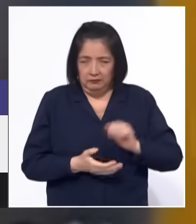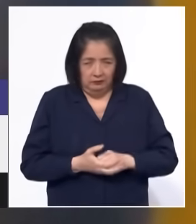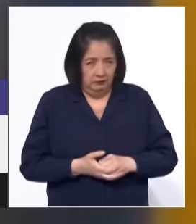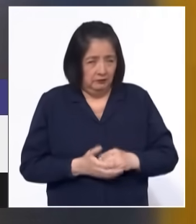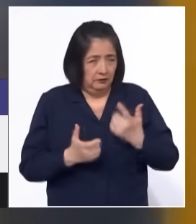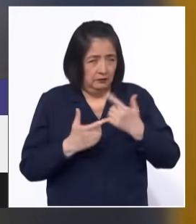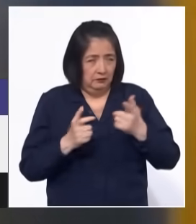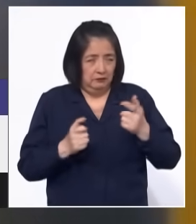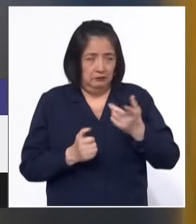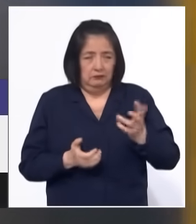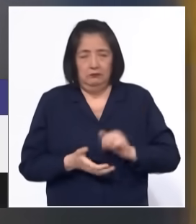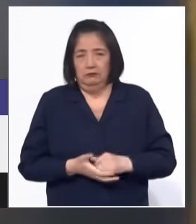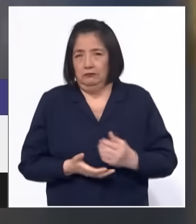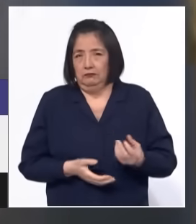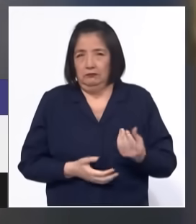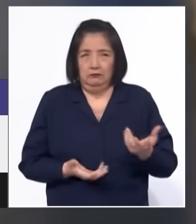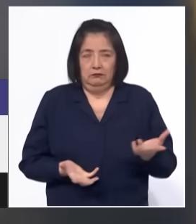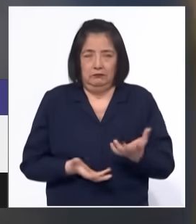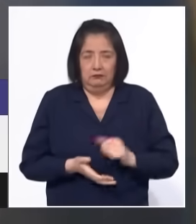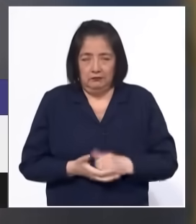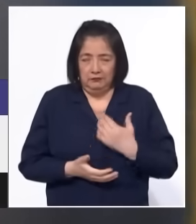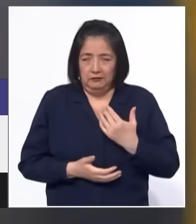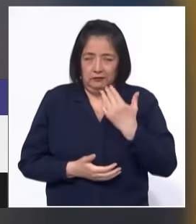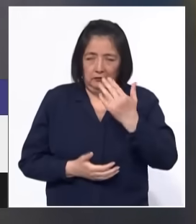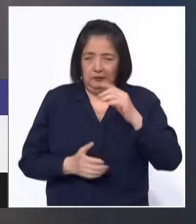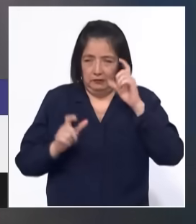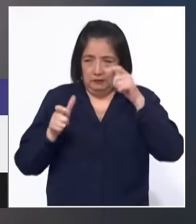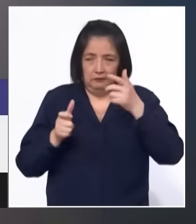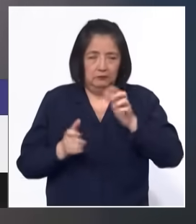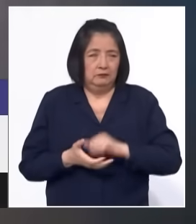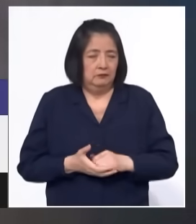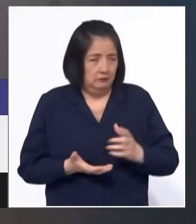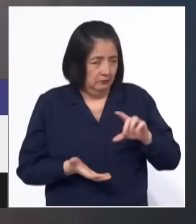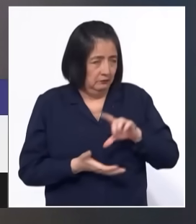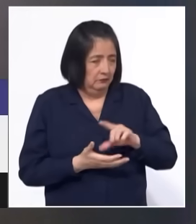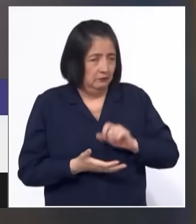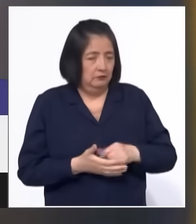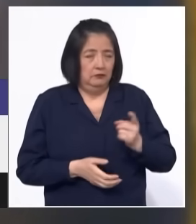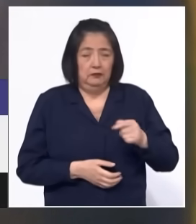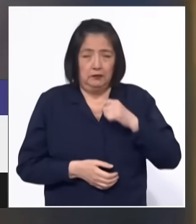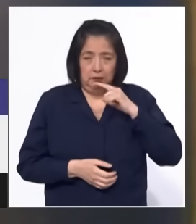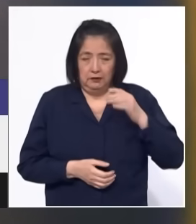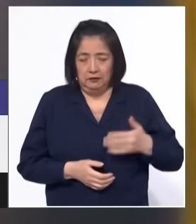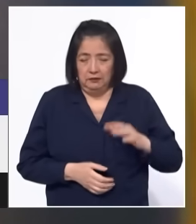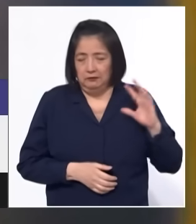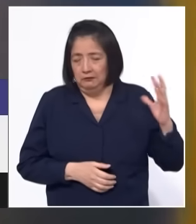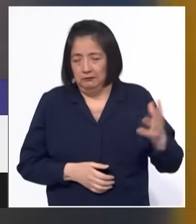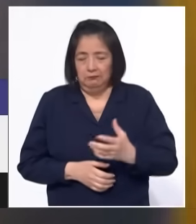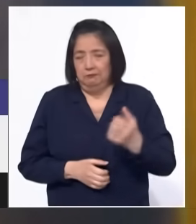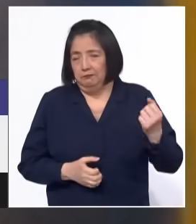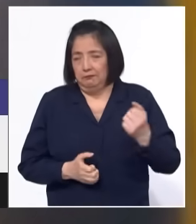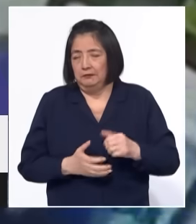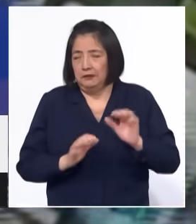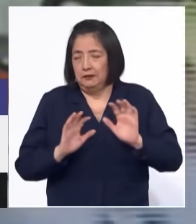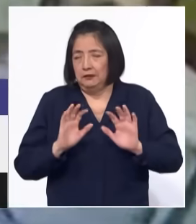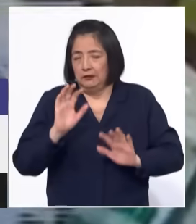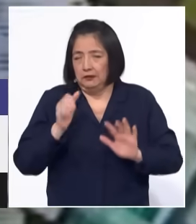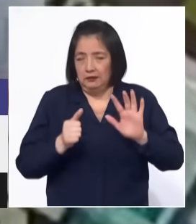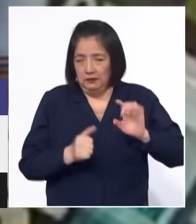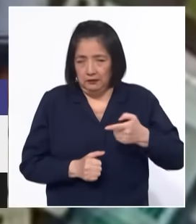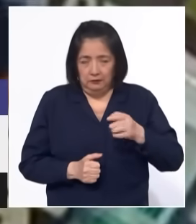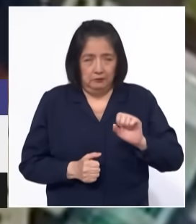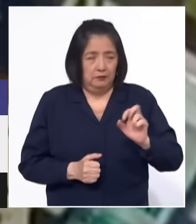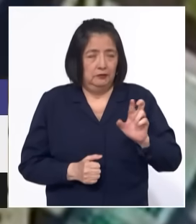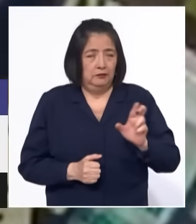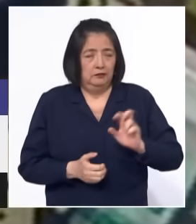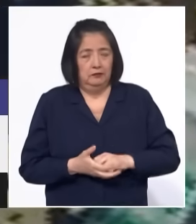de la libertad, imagínate, es como si fuese frente al Congreso de la República en Lima, a una señora le arrebatan, a una empresaria, 16 mil dólares.